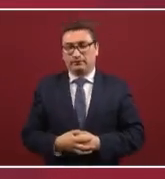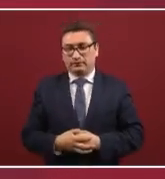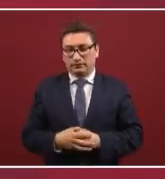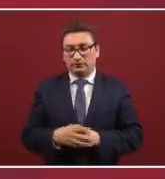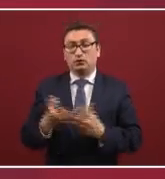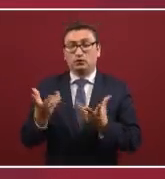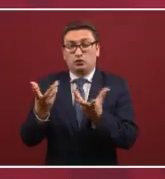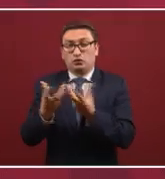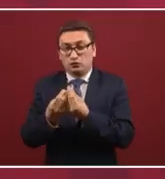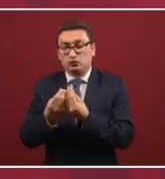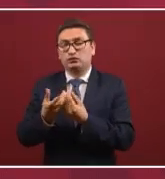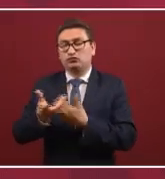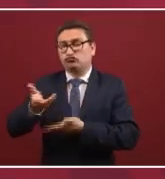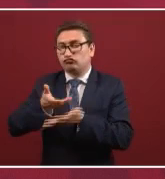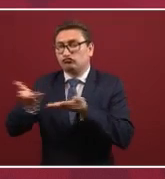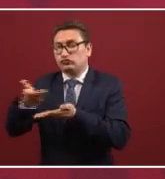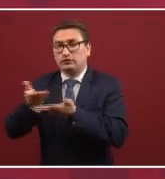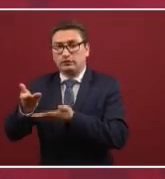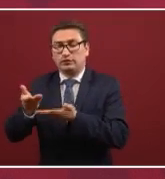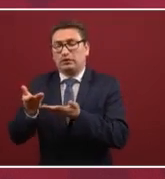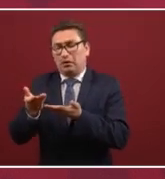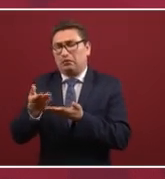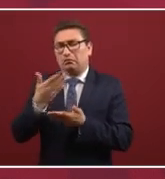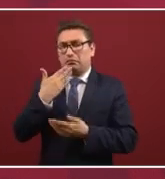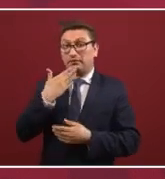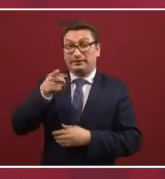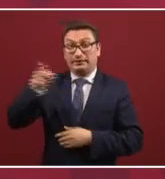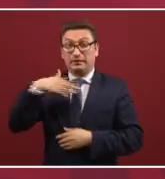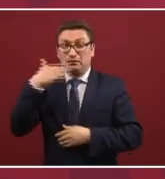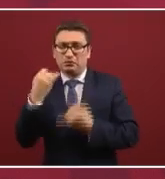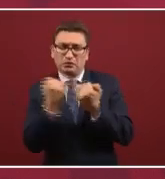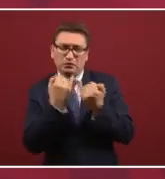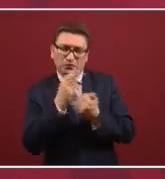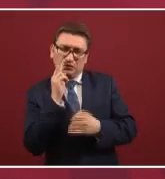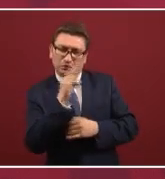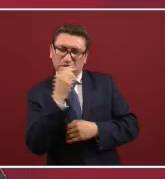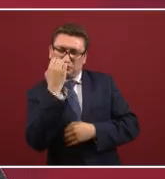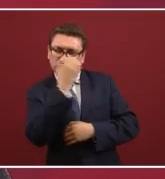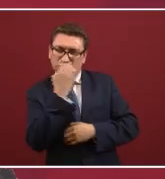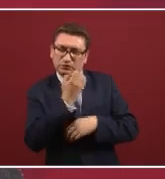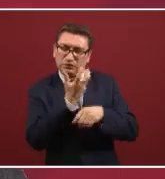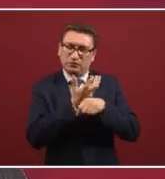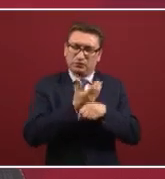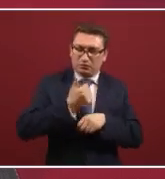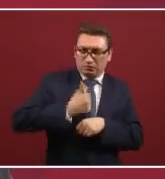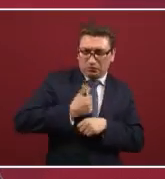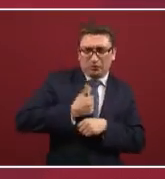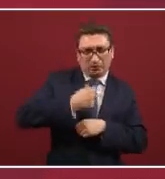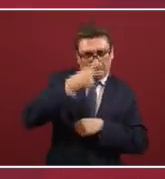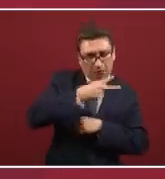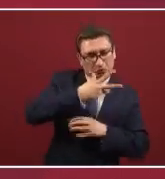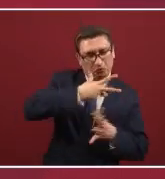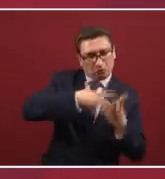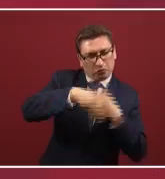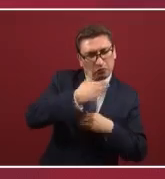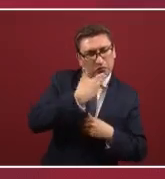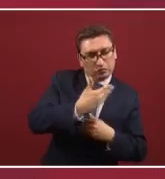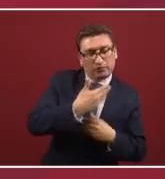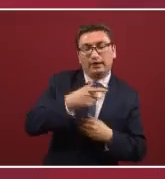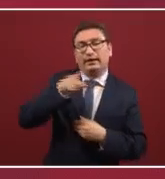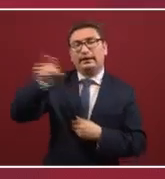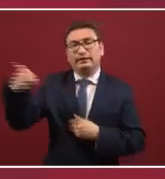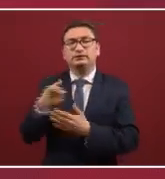acuerdo comercial con Estados Unidos y el Canadá y estarían a partir de ahora esperando lo que es